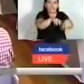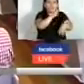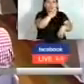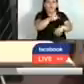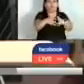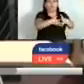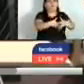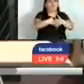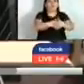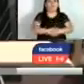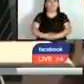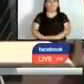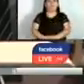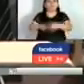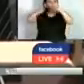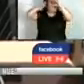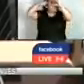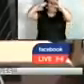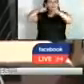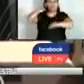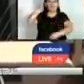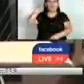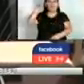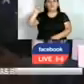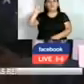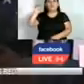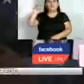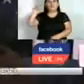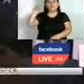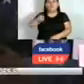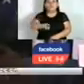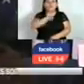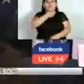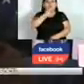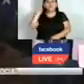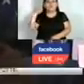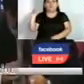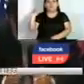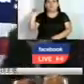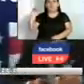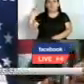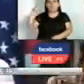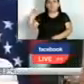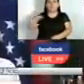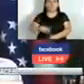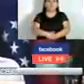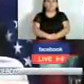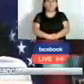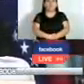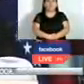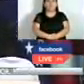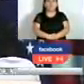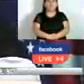Estados Unidos. Con imágenes de Roberto Martínez, Carla Góchez, Noticiero Hechos.